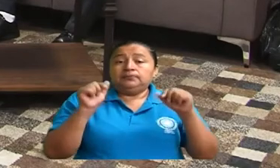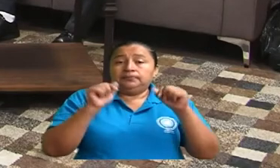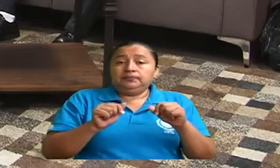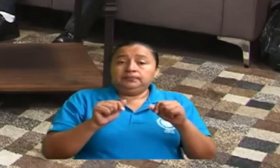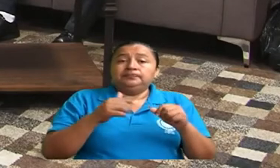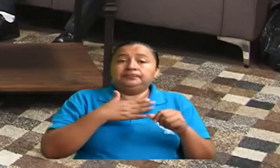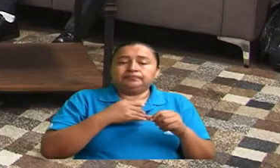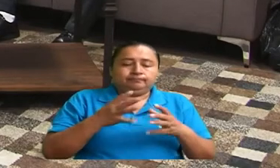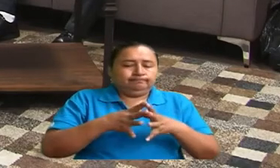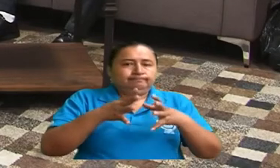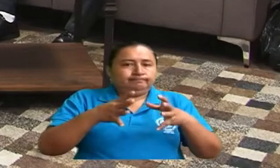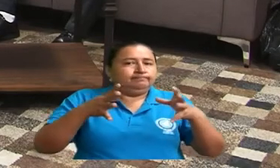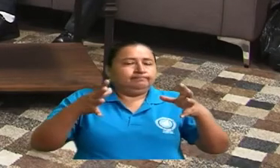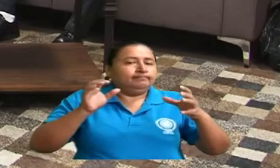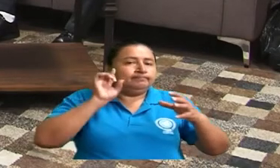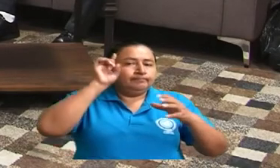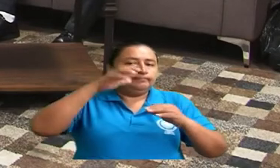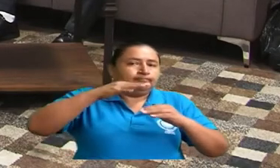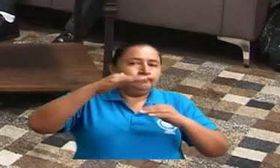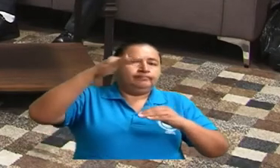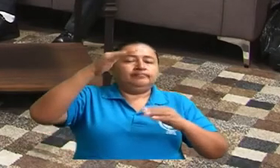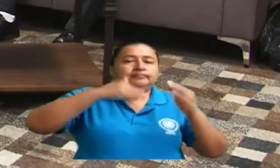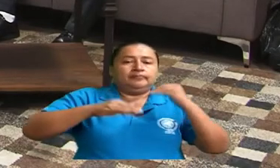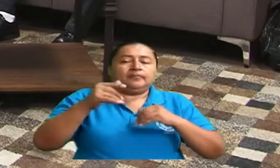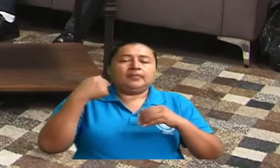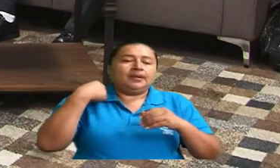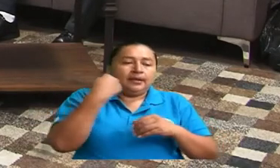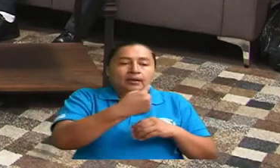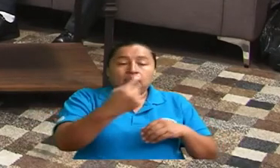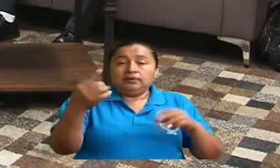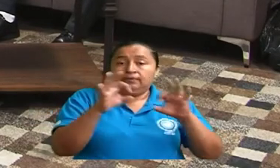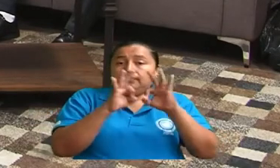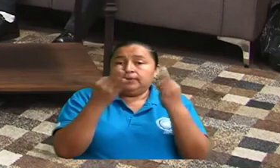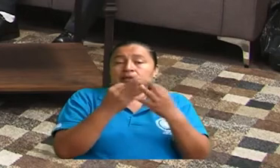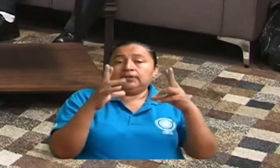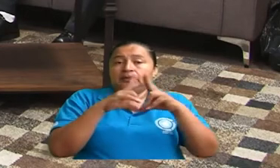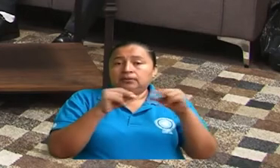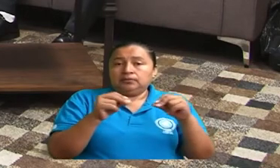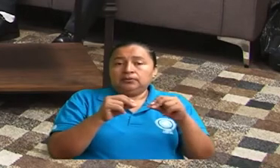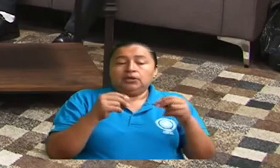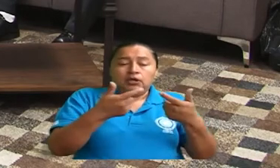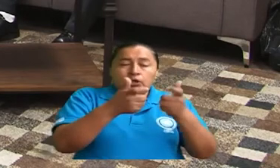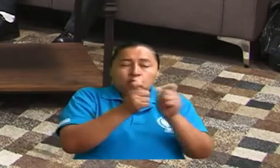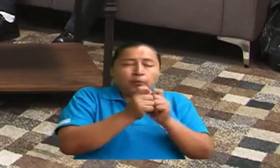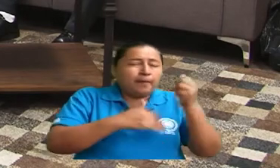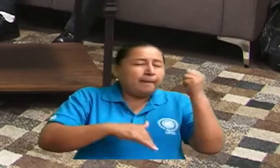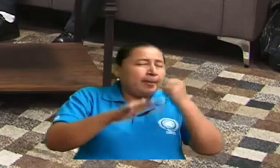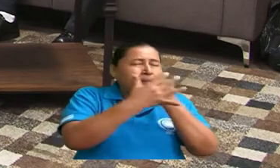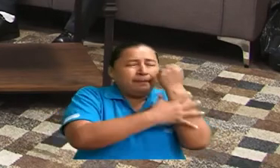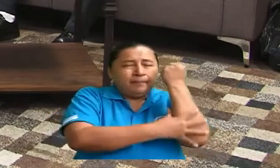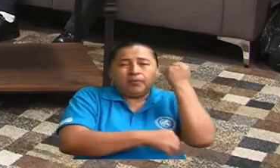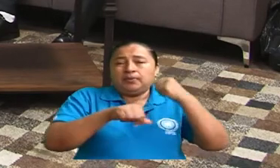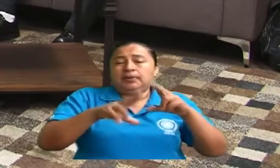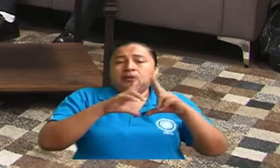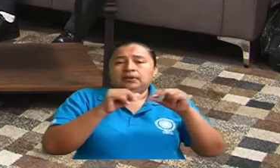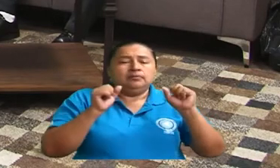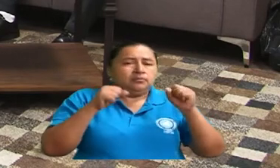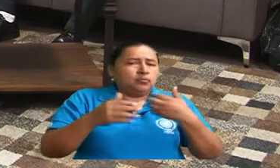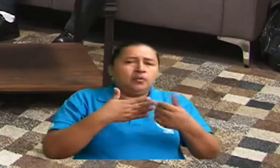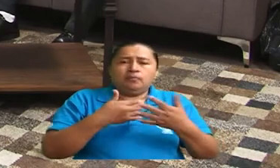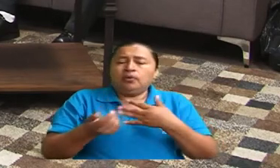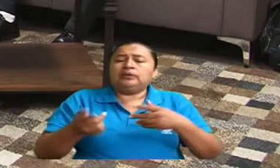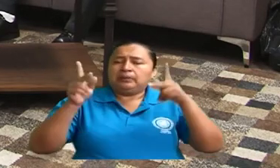¿verdad?, crezca y crezca más. ¿Ya? Que cada familia nicaragüense, el sector más pobre en este país, y aún el que